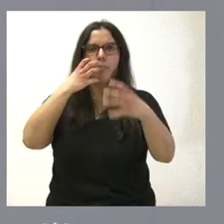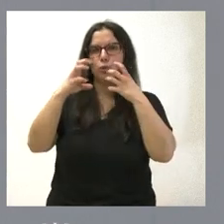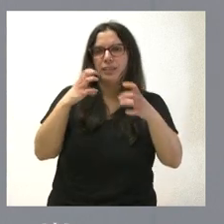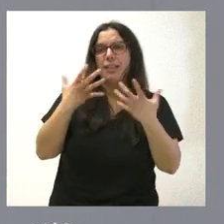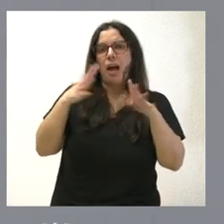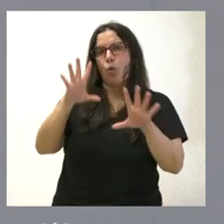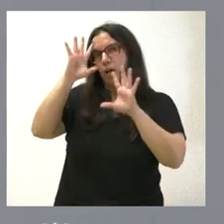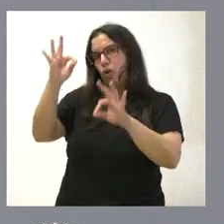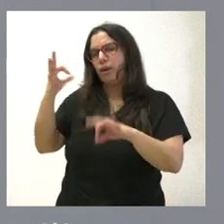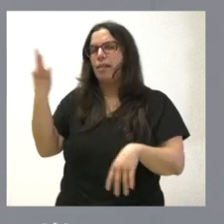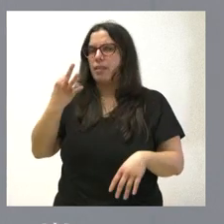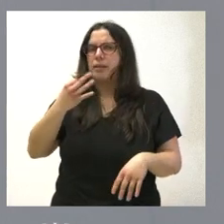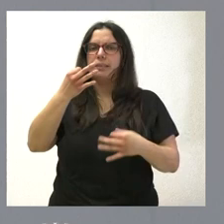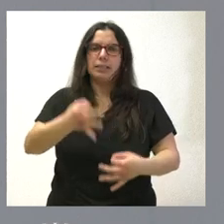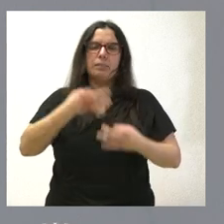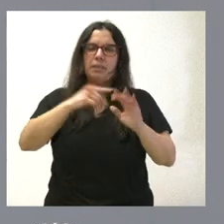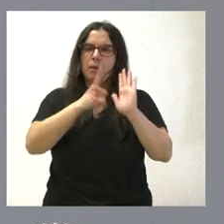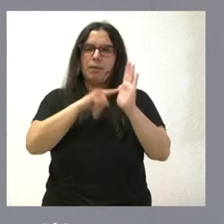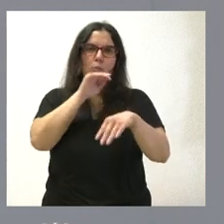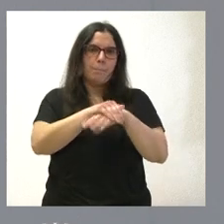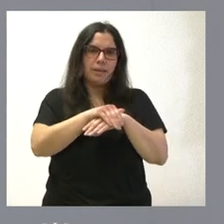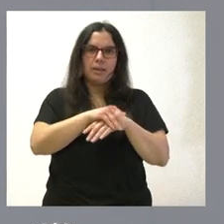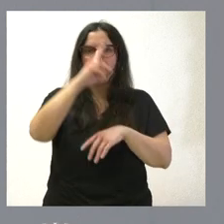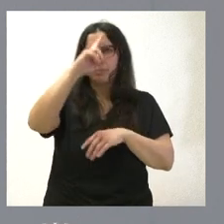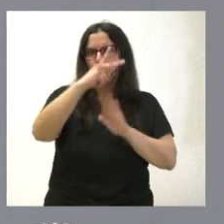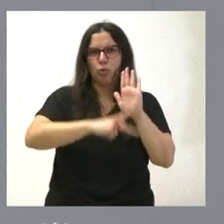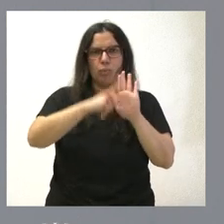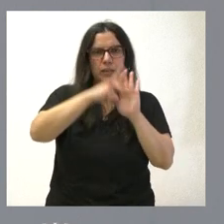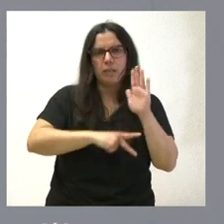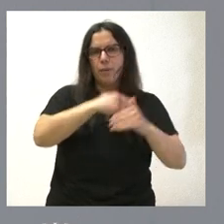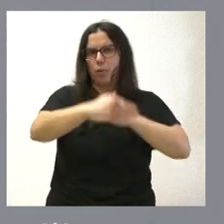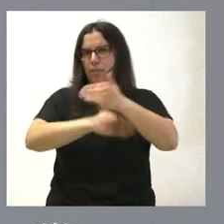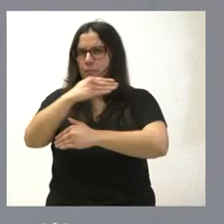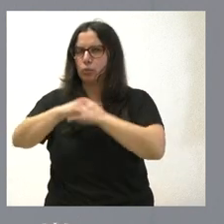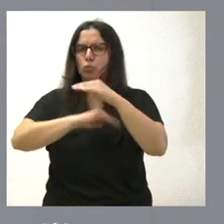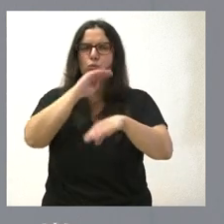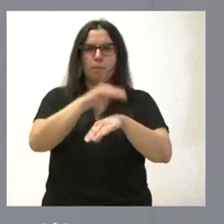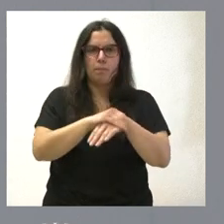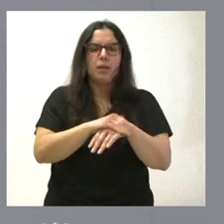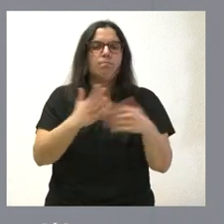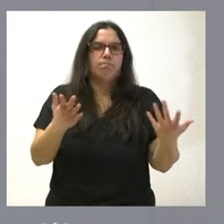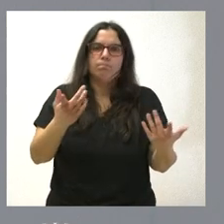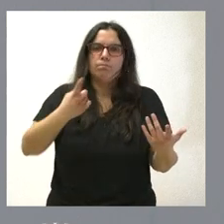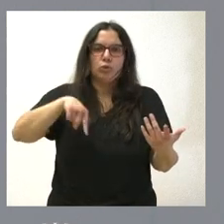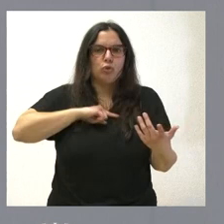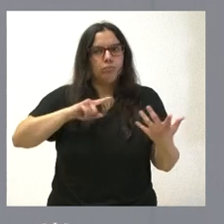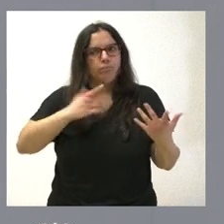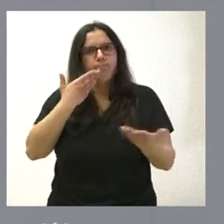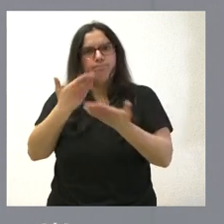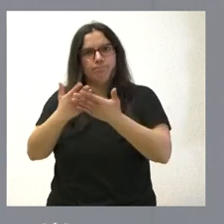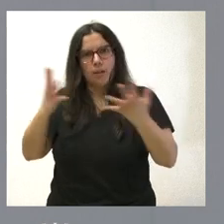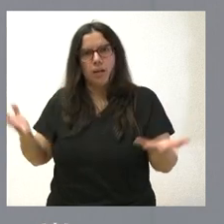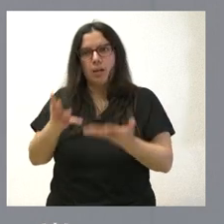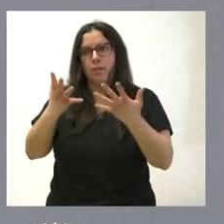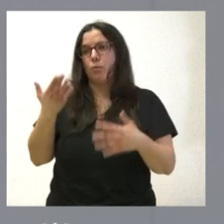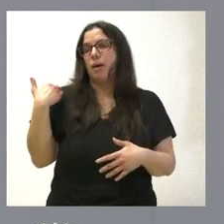siempre tiene que hacerse en el marco de la ley y del respeto a la Norma y de los procedimientos establecidos y eso es lo que otros animamos la pregunta de su